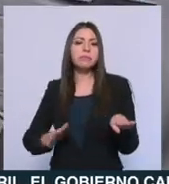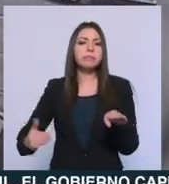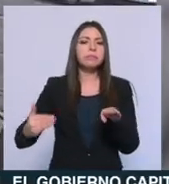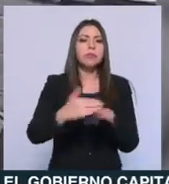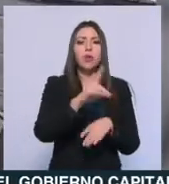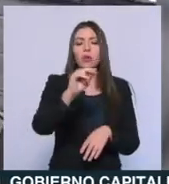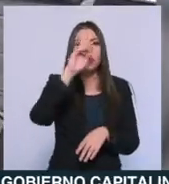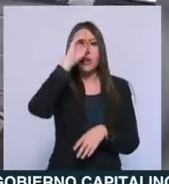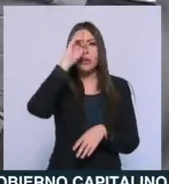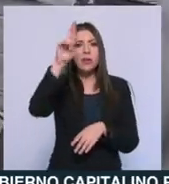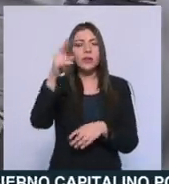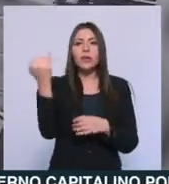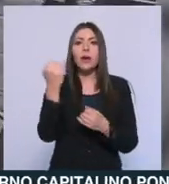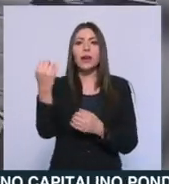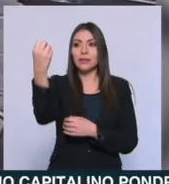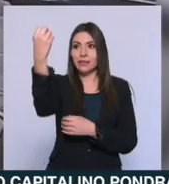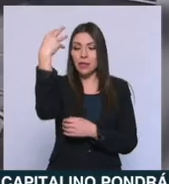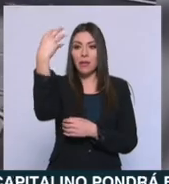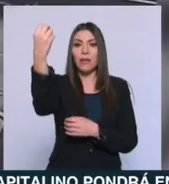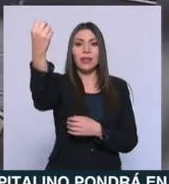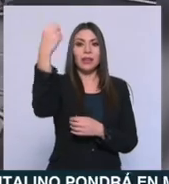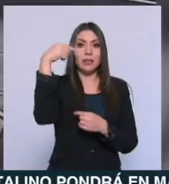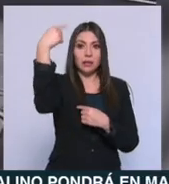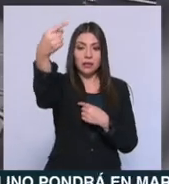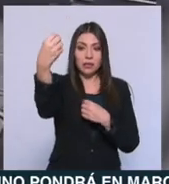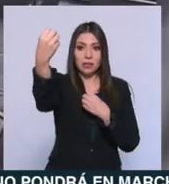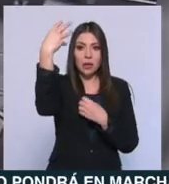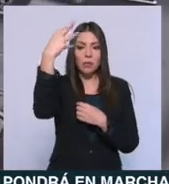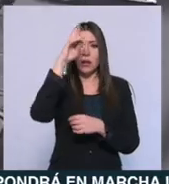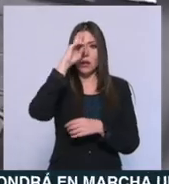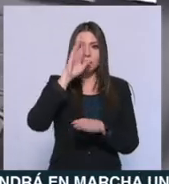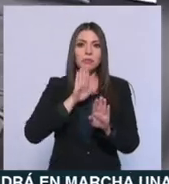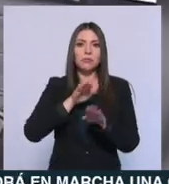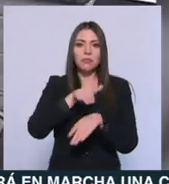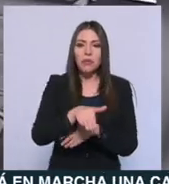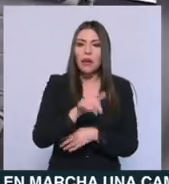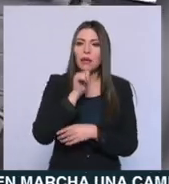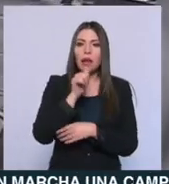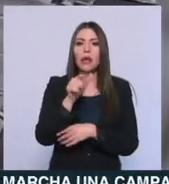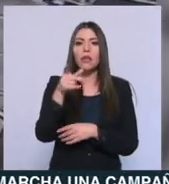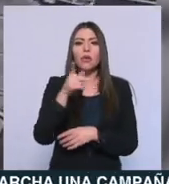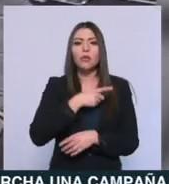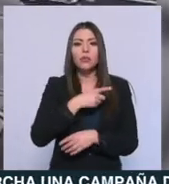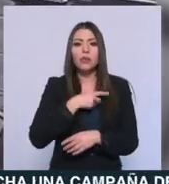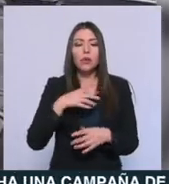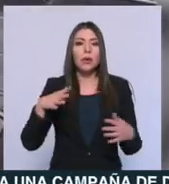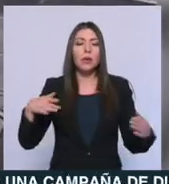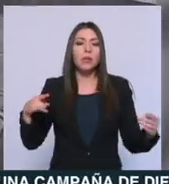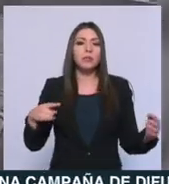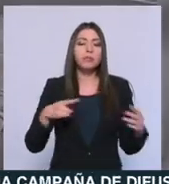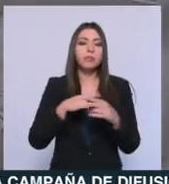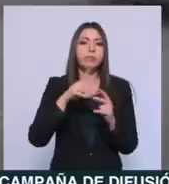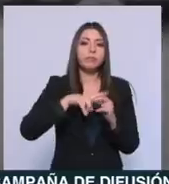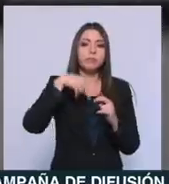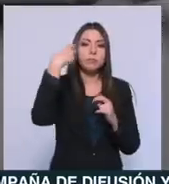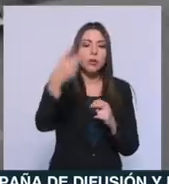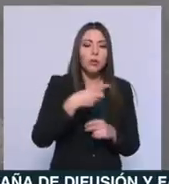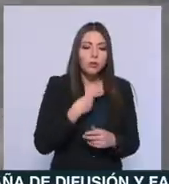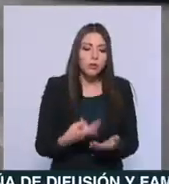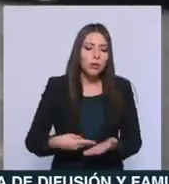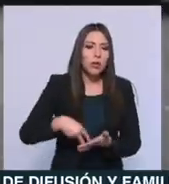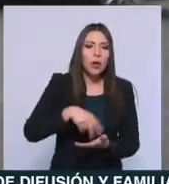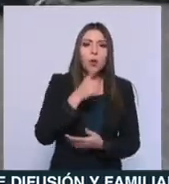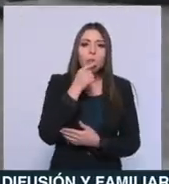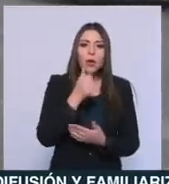El usuario del monopatín salió disparado y finalmente cayó al suelo. Él mismo se levantó y fue auxiliado por transeúntes, vecinos y policías de